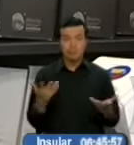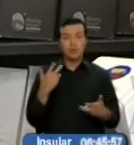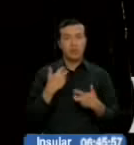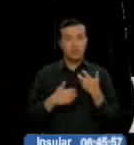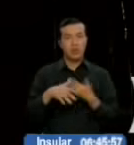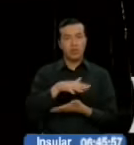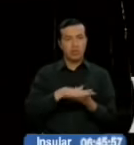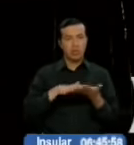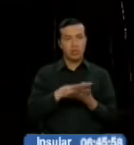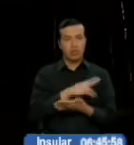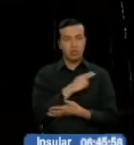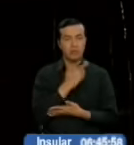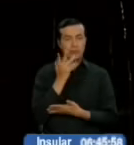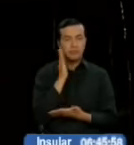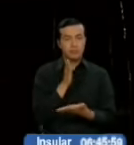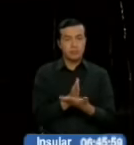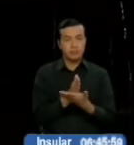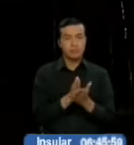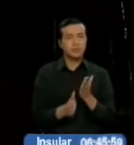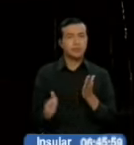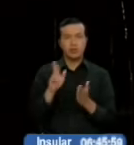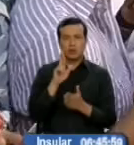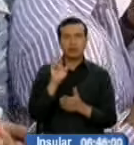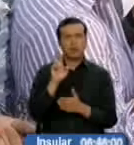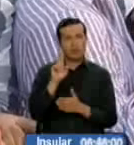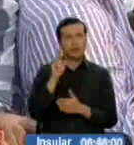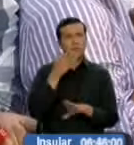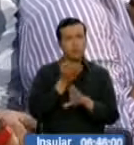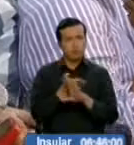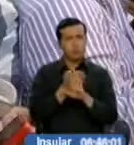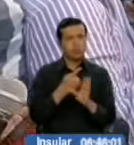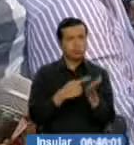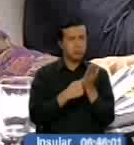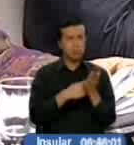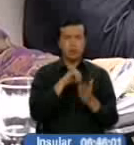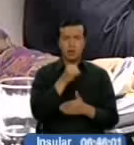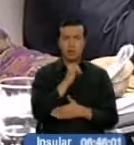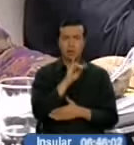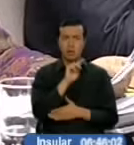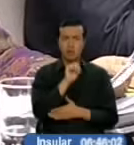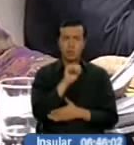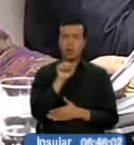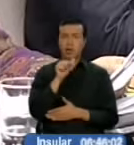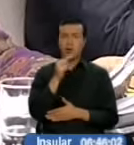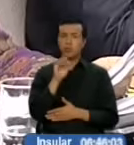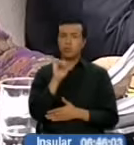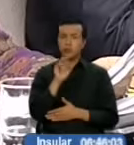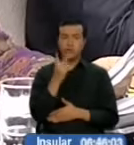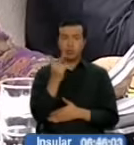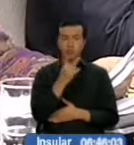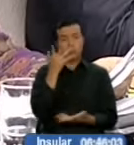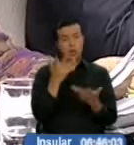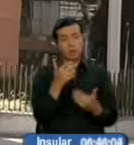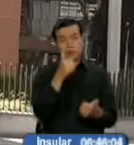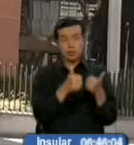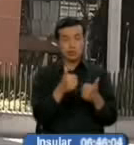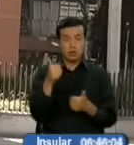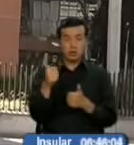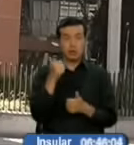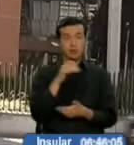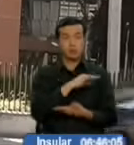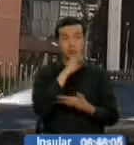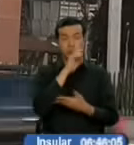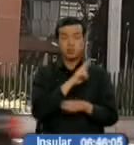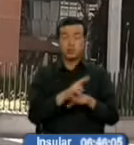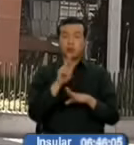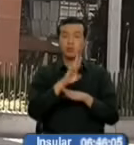en la universidad. Para salir de esta situación, René Ramírez propone una reunión con el propio Jaime Brail y Agustín Grijalva, los posibles candidatos a ocupar el